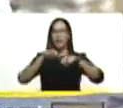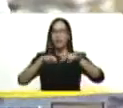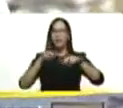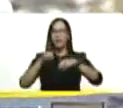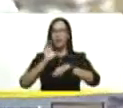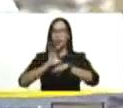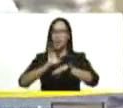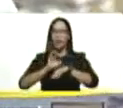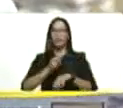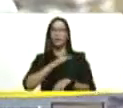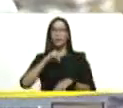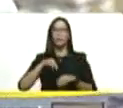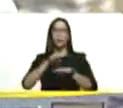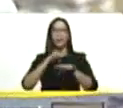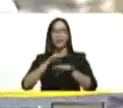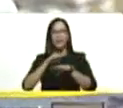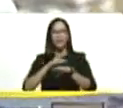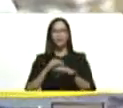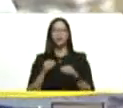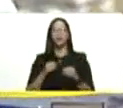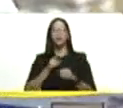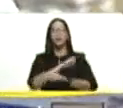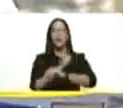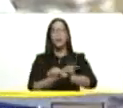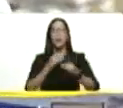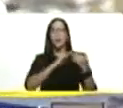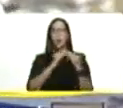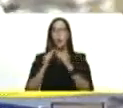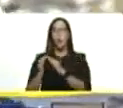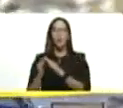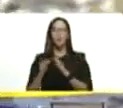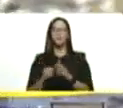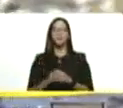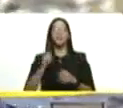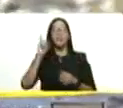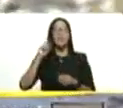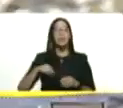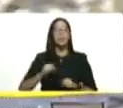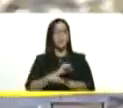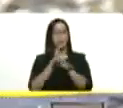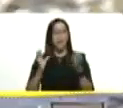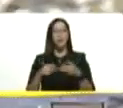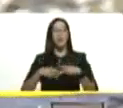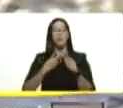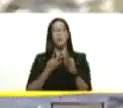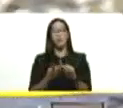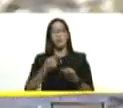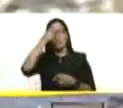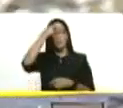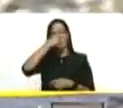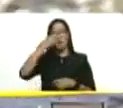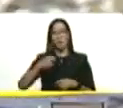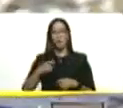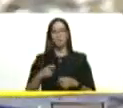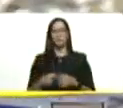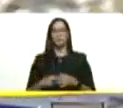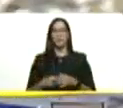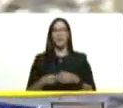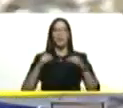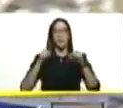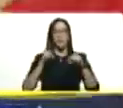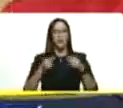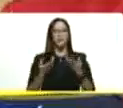¿verdad?, como ministro del Poder Popular para las Comunas, y por supuesto la voluntad del pueblo. Es por ello que es